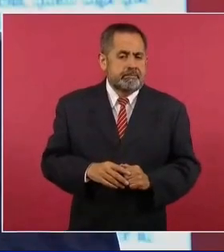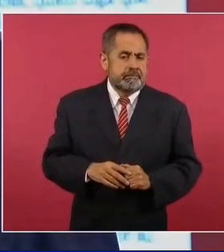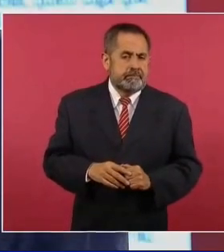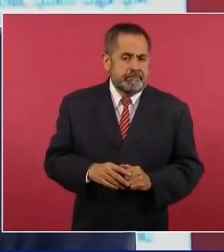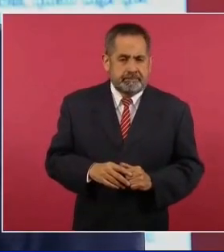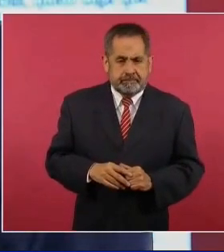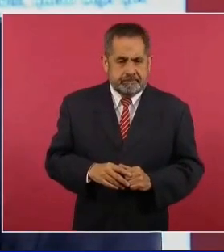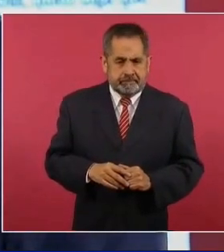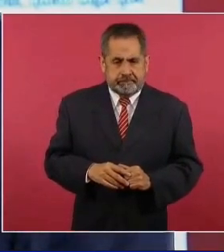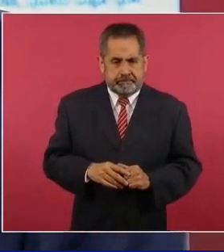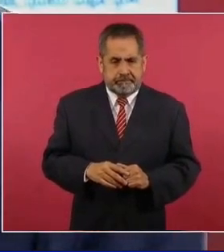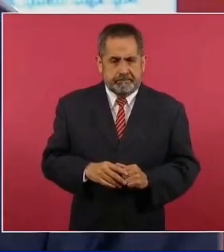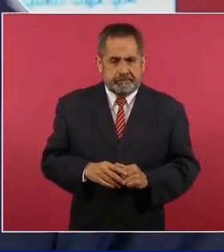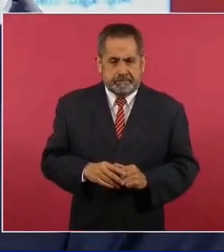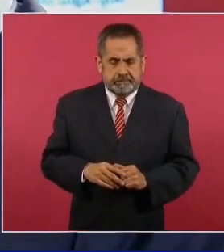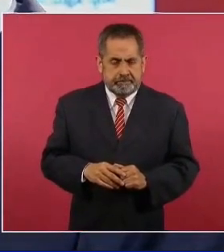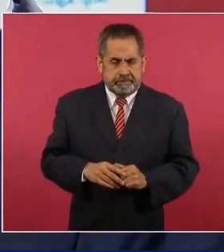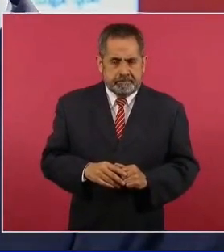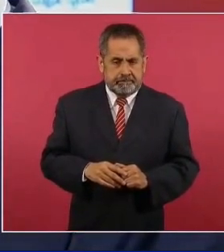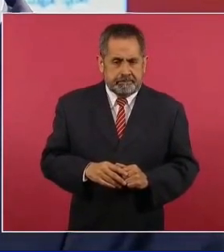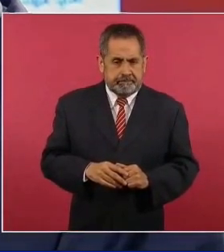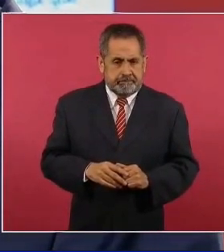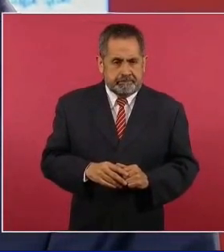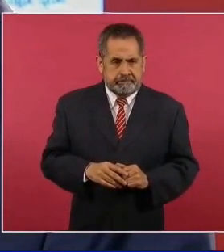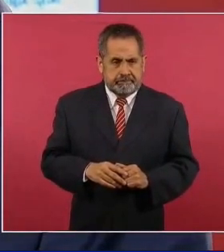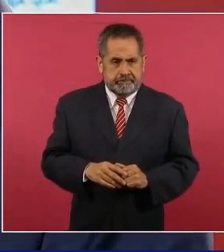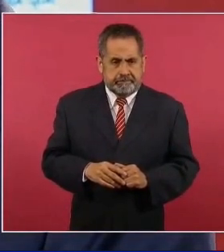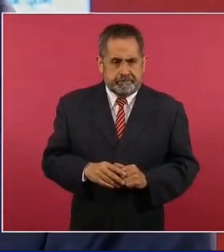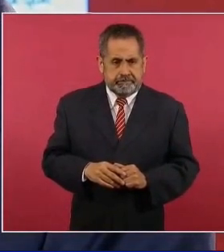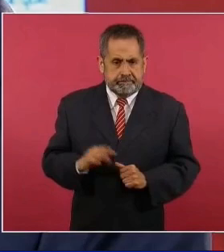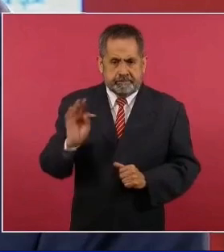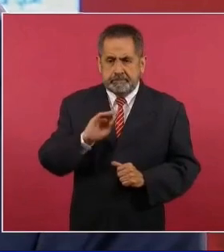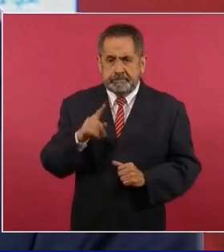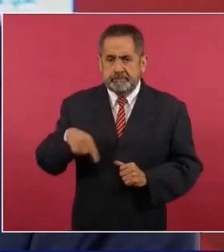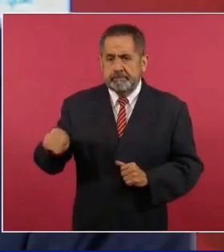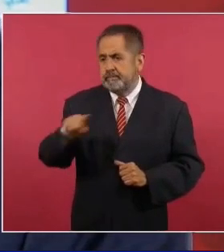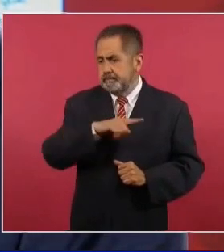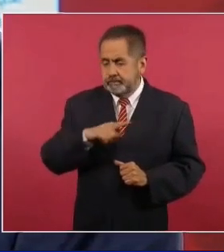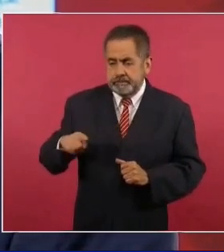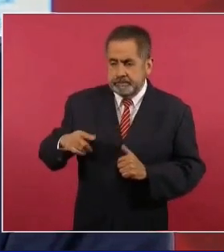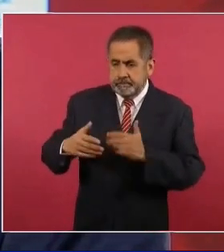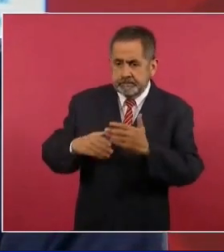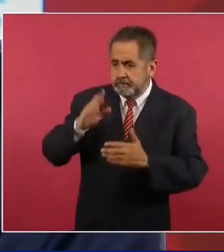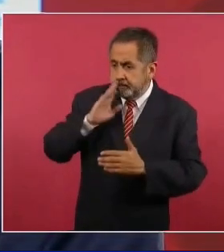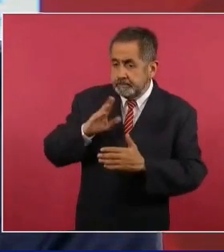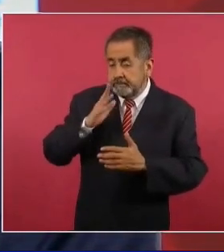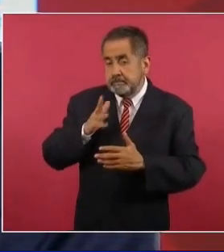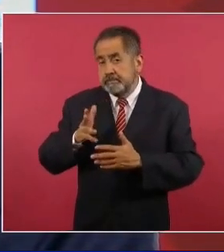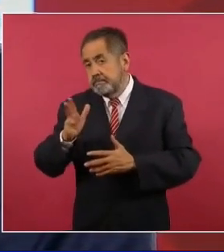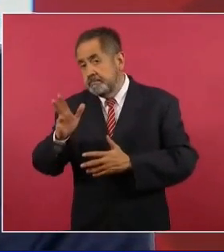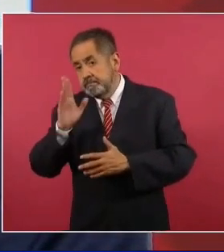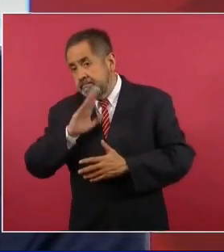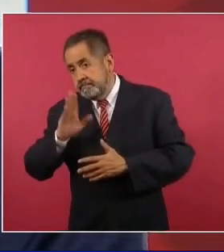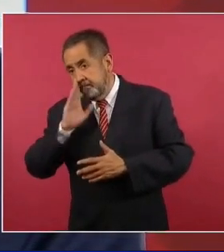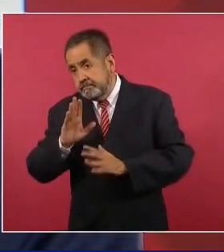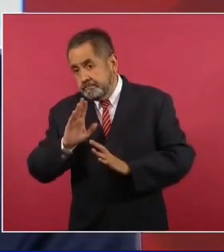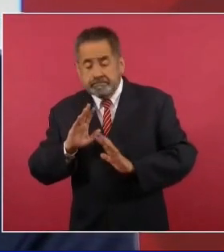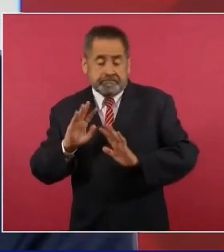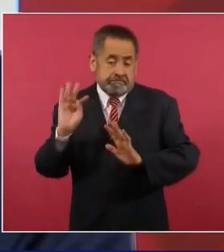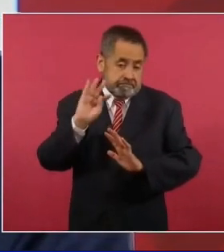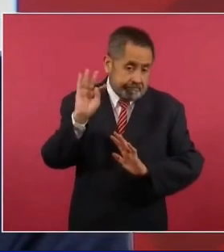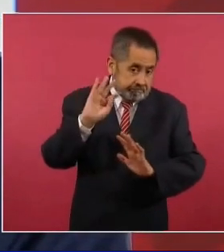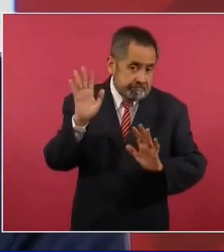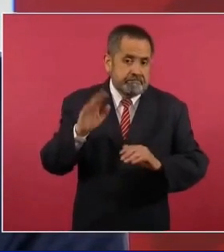si le va mal al movimiento, hacia adelante.